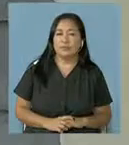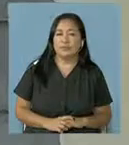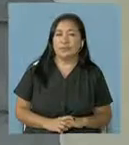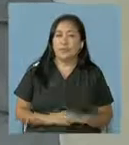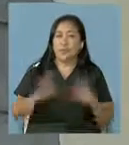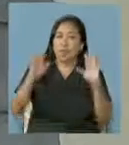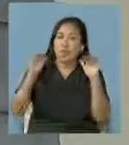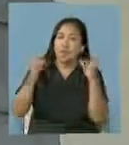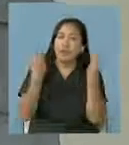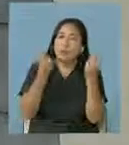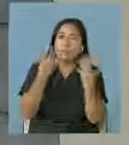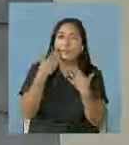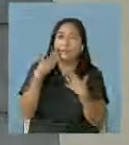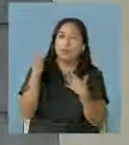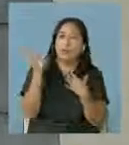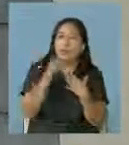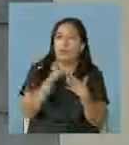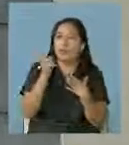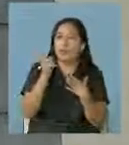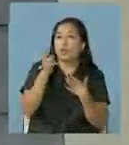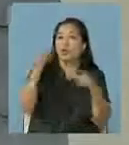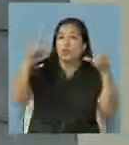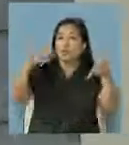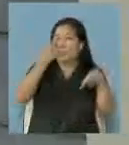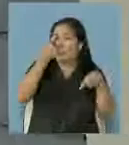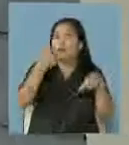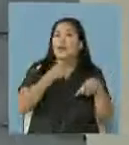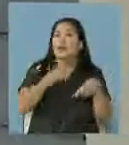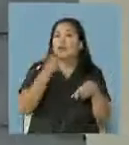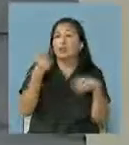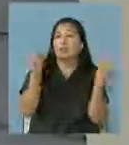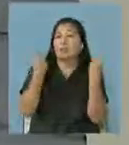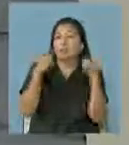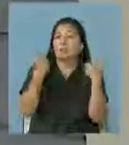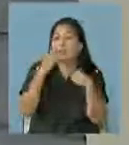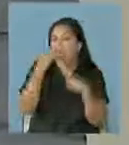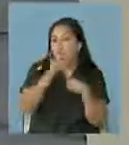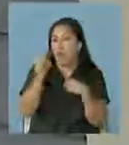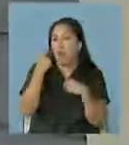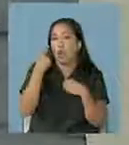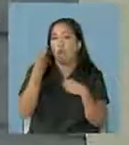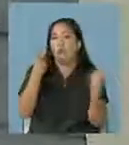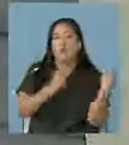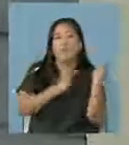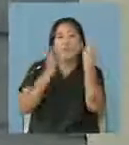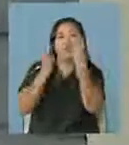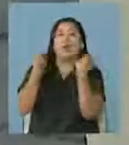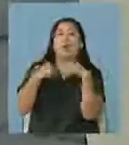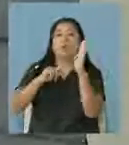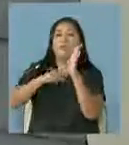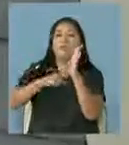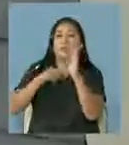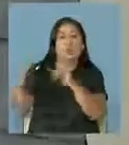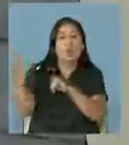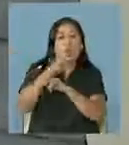Hola Héctor Cómo te va muy buenas tardes para todos aquí estamos en el 23 de agosto aquí va a entrenar gimnasia grima de jujui y después va a viajar hacia Buenos Aires para